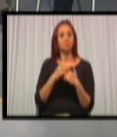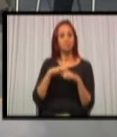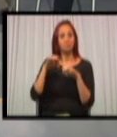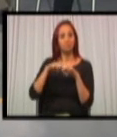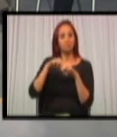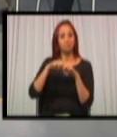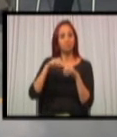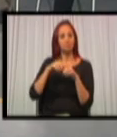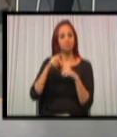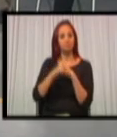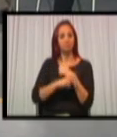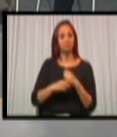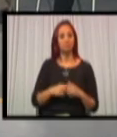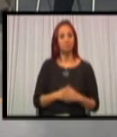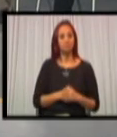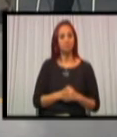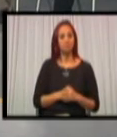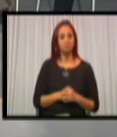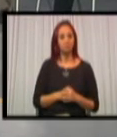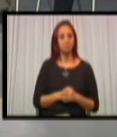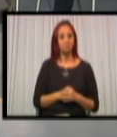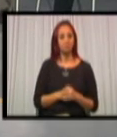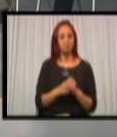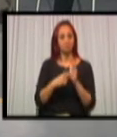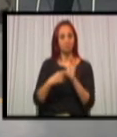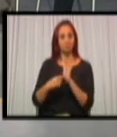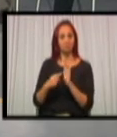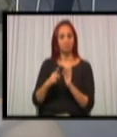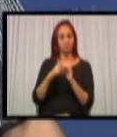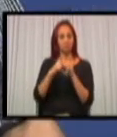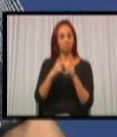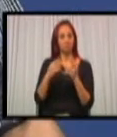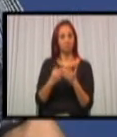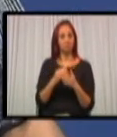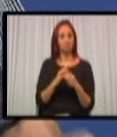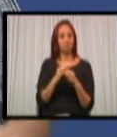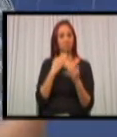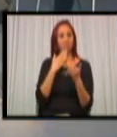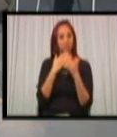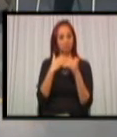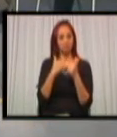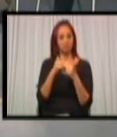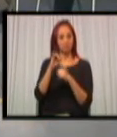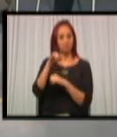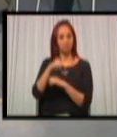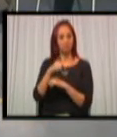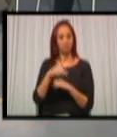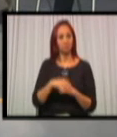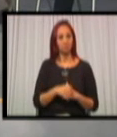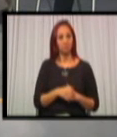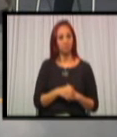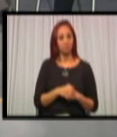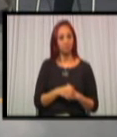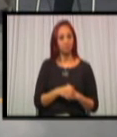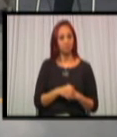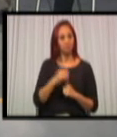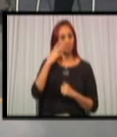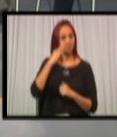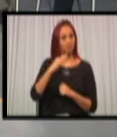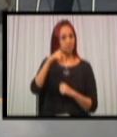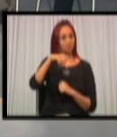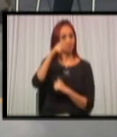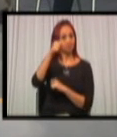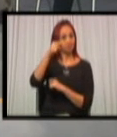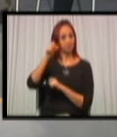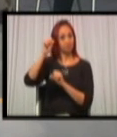cantón quede pavimentada durante nuestro gobierno. Muy bien, don Javier, rápidamente. Sí, creo que con esa cantidad de dinero